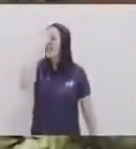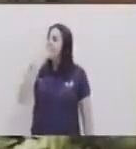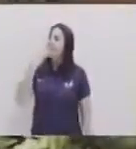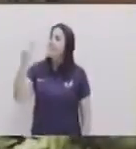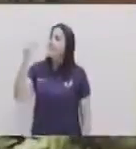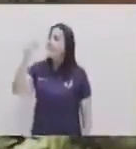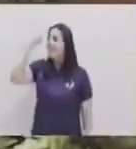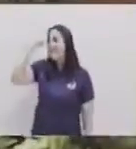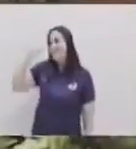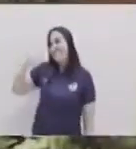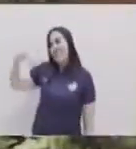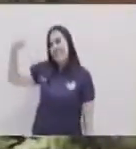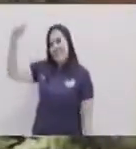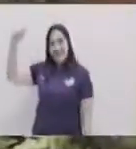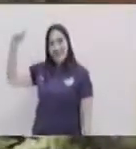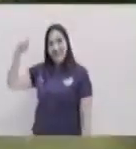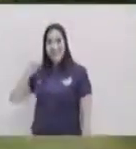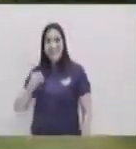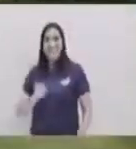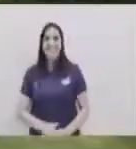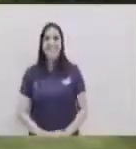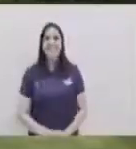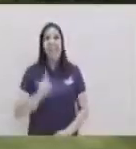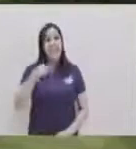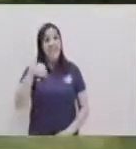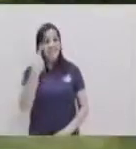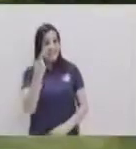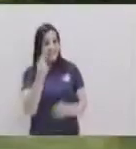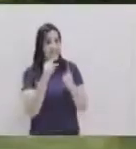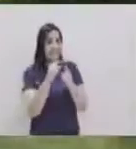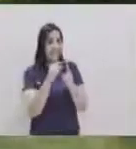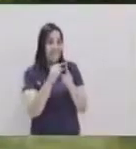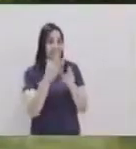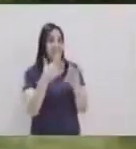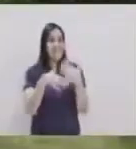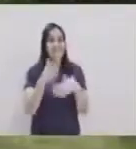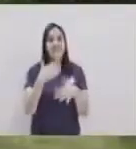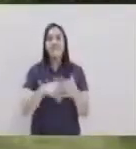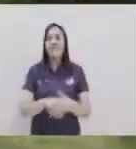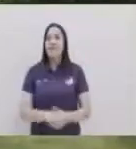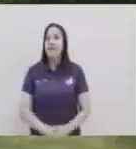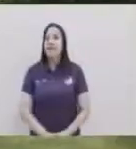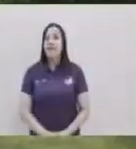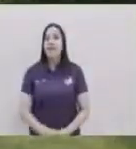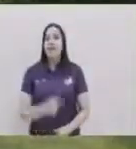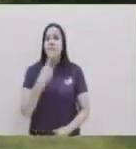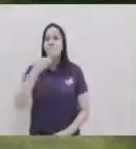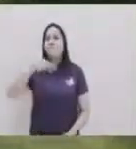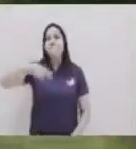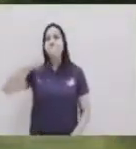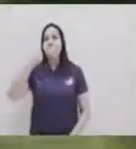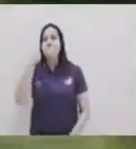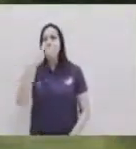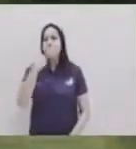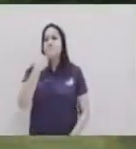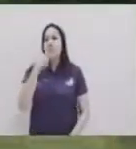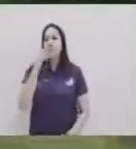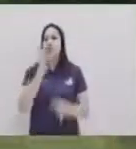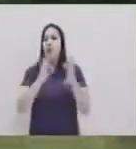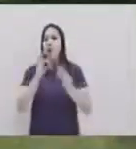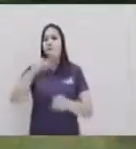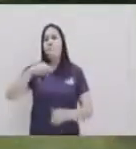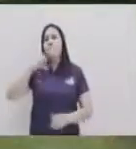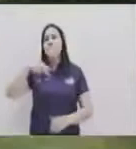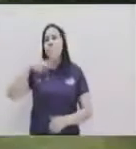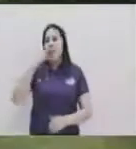Lindo día. La siguiente es más o menos. Para decir esto, tenemos que poner